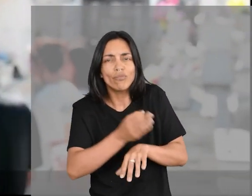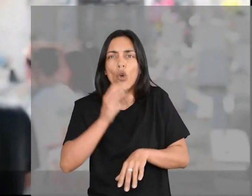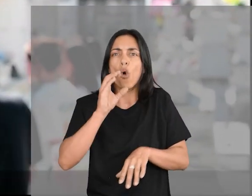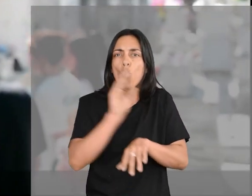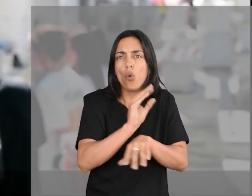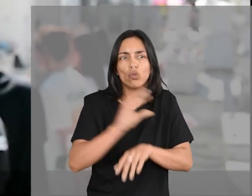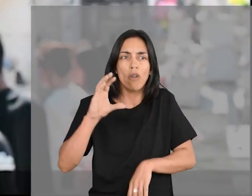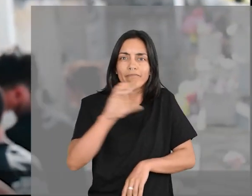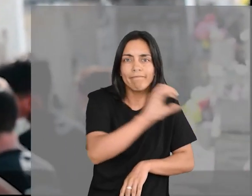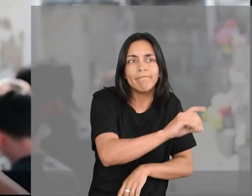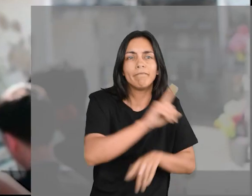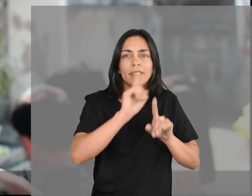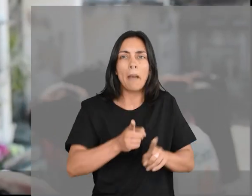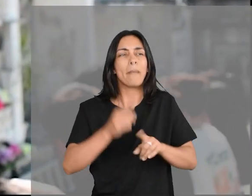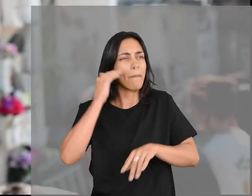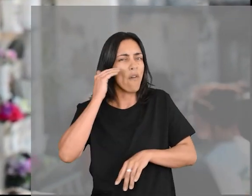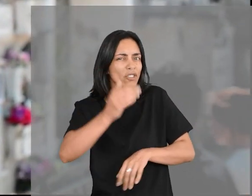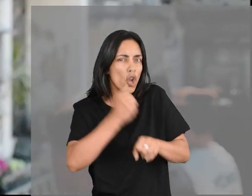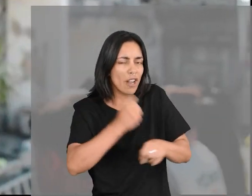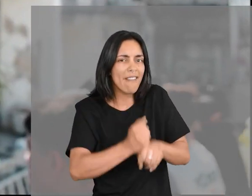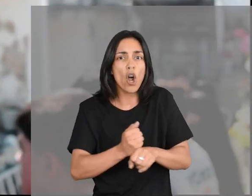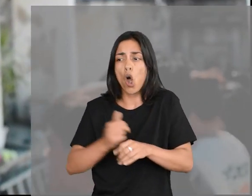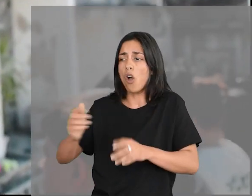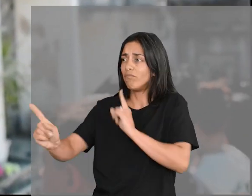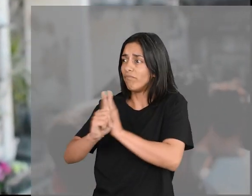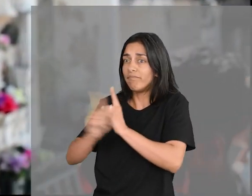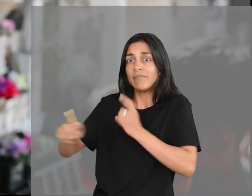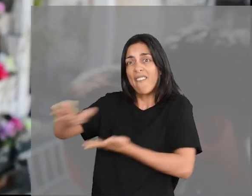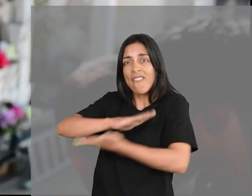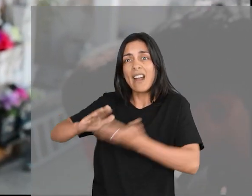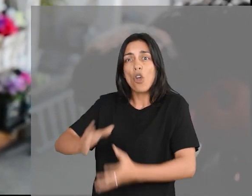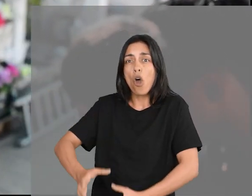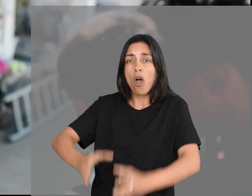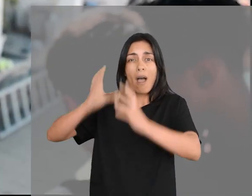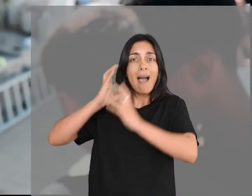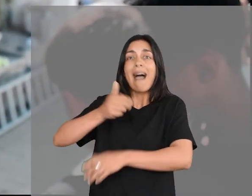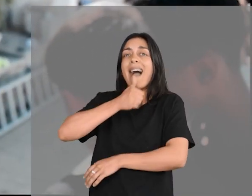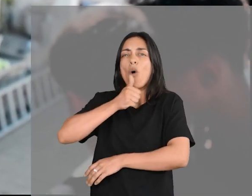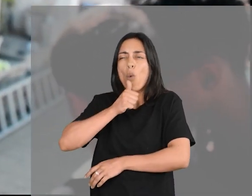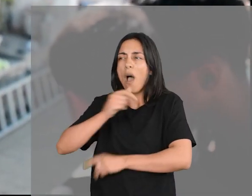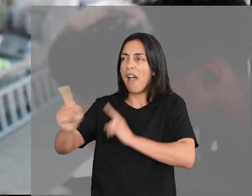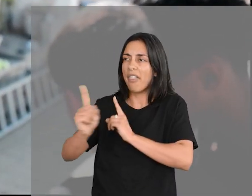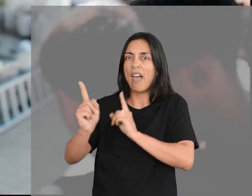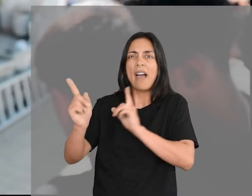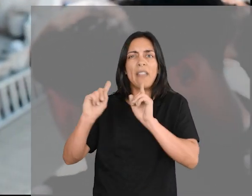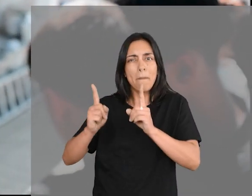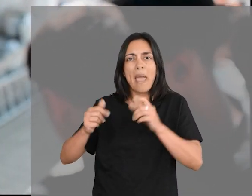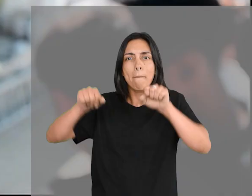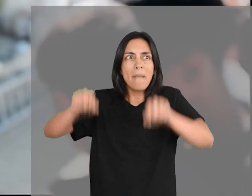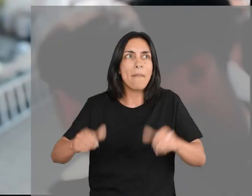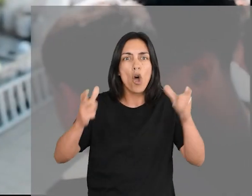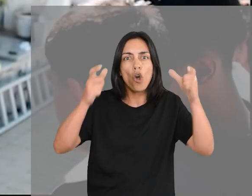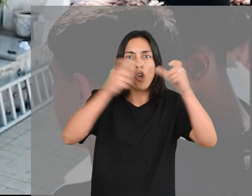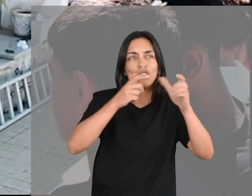dictó cursos de bacteriología. Ejerció la medicina en el barrio La Aguada, atendiendo a pacientes de bajos recursos. Fue miembro del Consejo Nacional